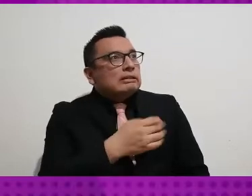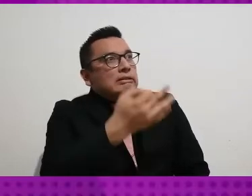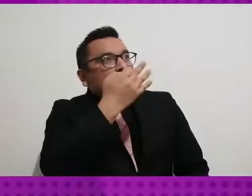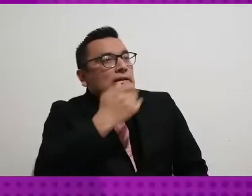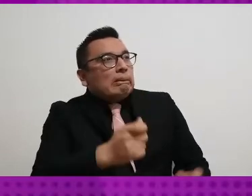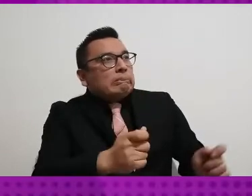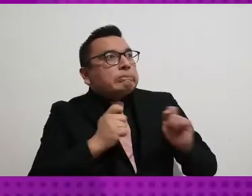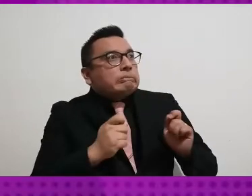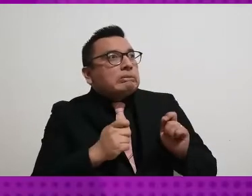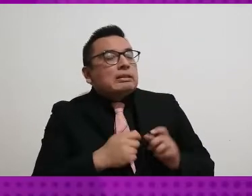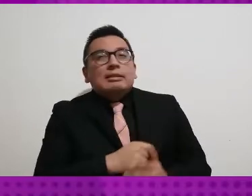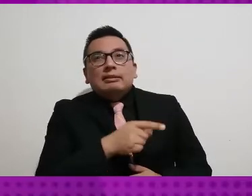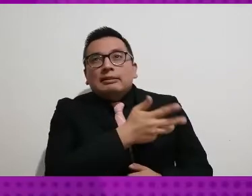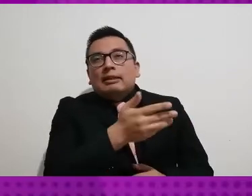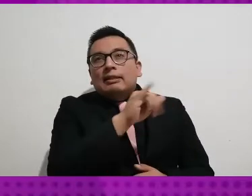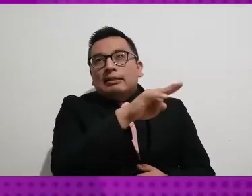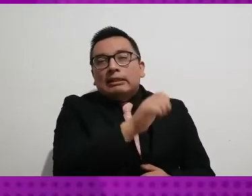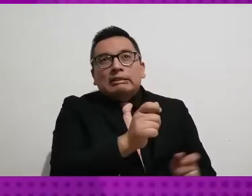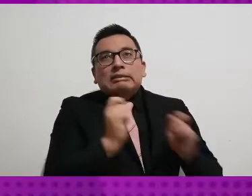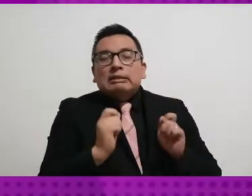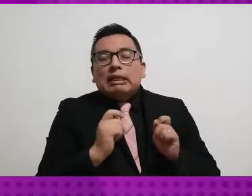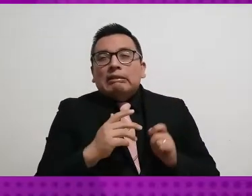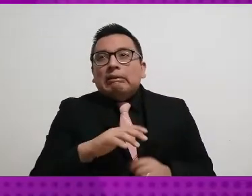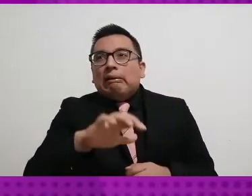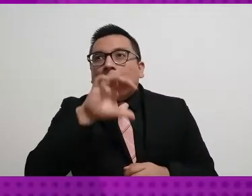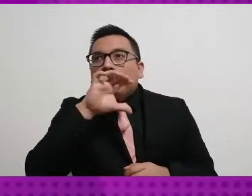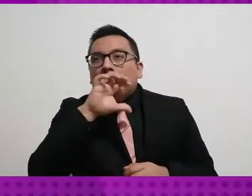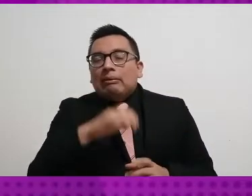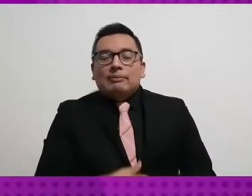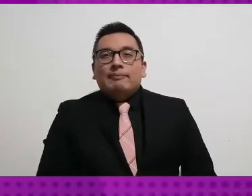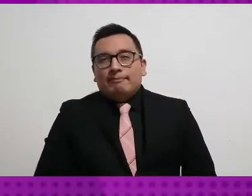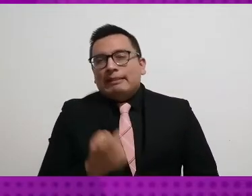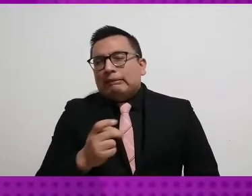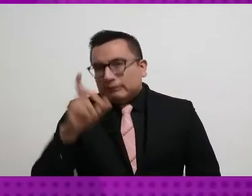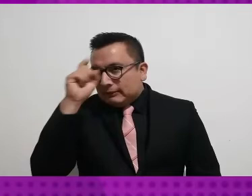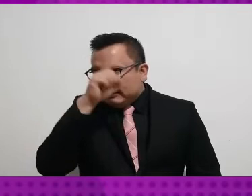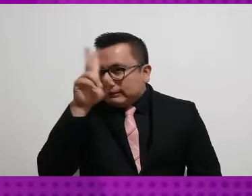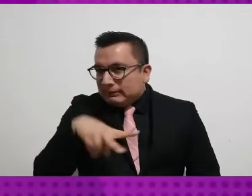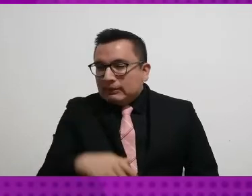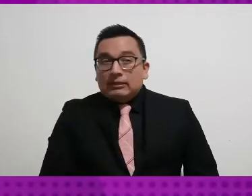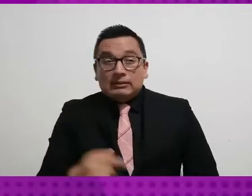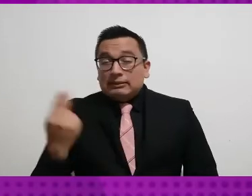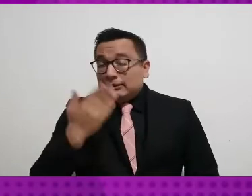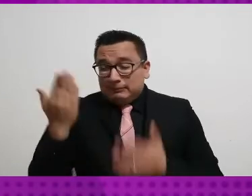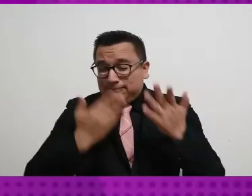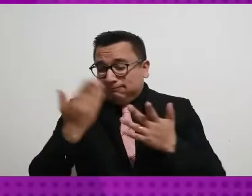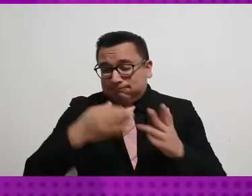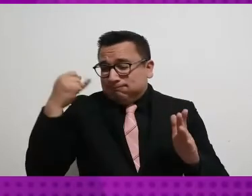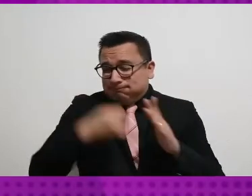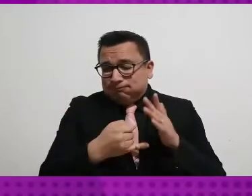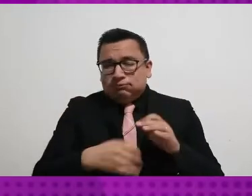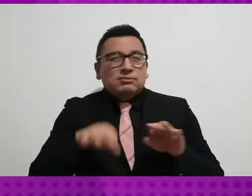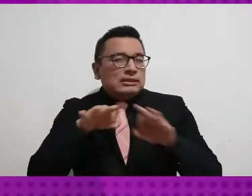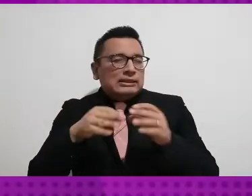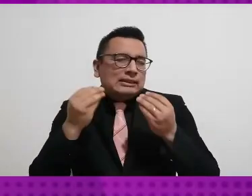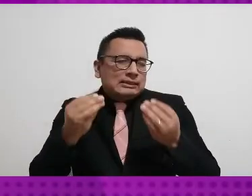y que estaba a punto de ser nombrado por el Instituto Nacional Electoral. Entonces, sí fue una etapa complicada, mucho estudiar,